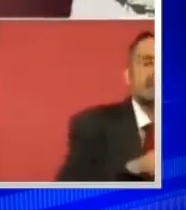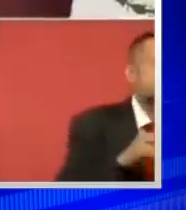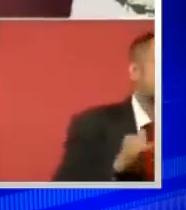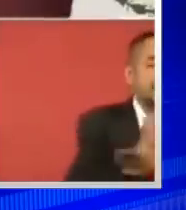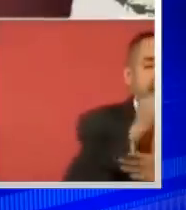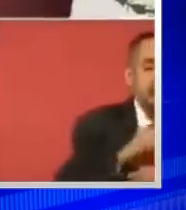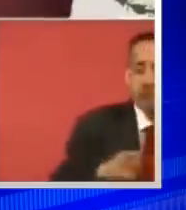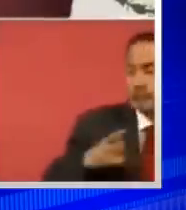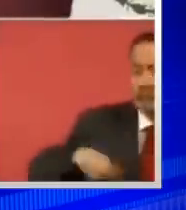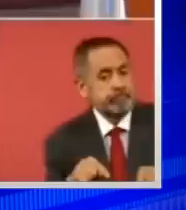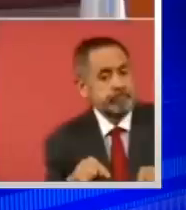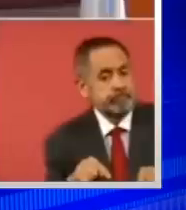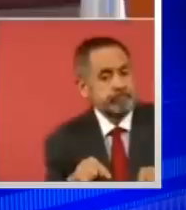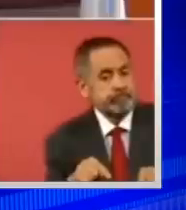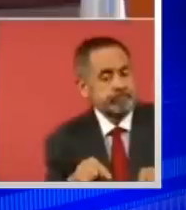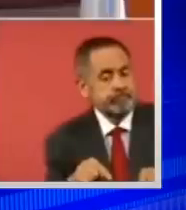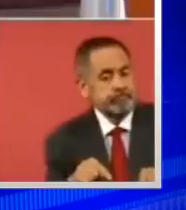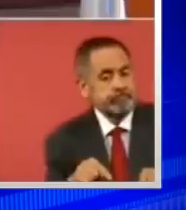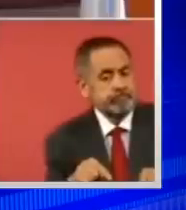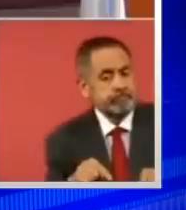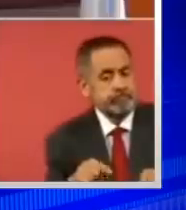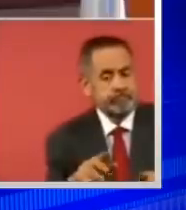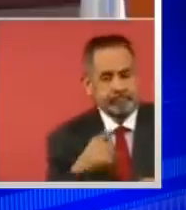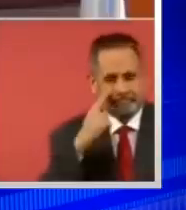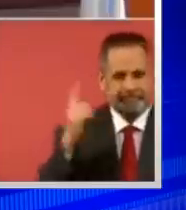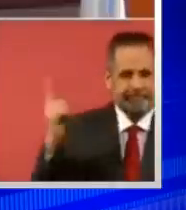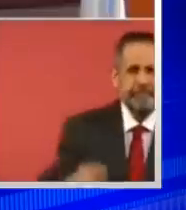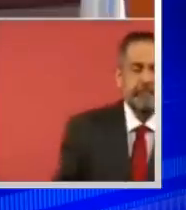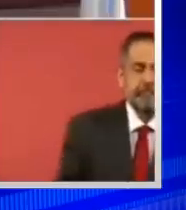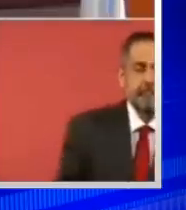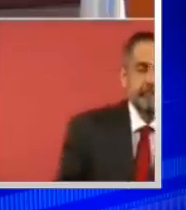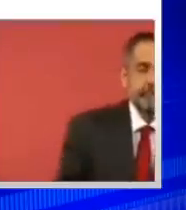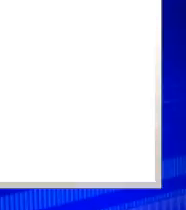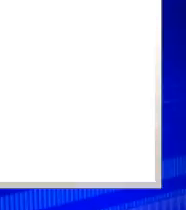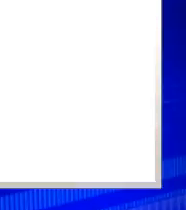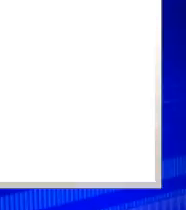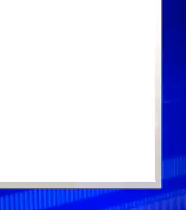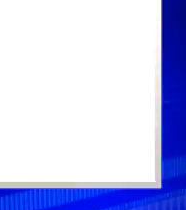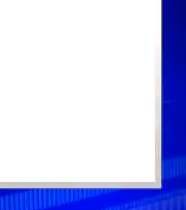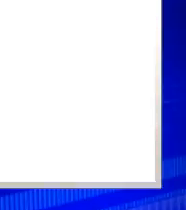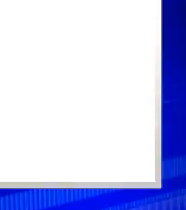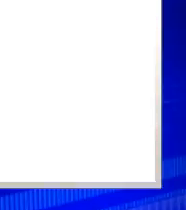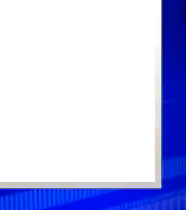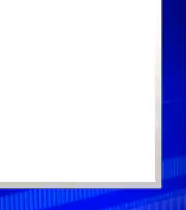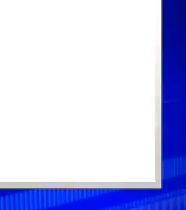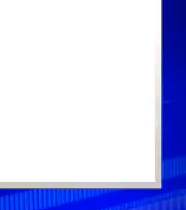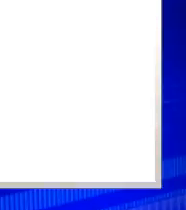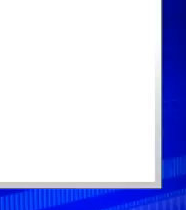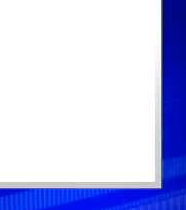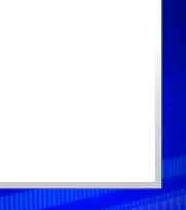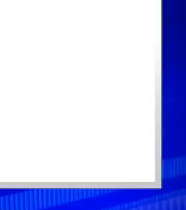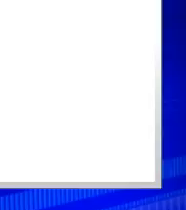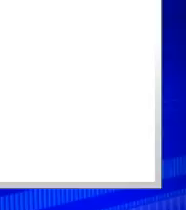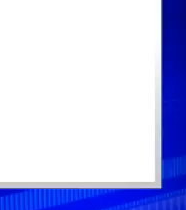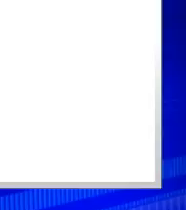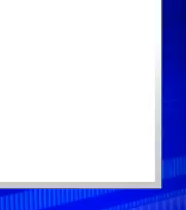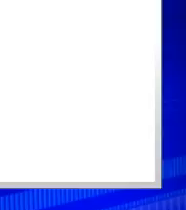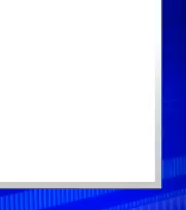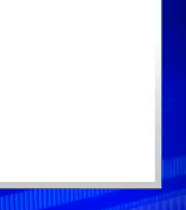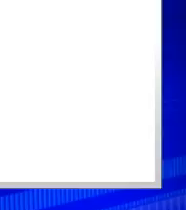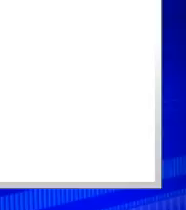pues todos los migrantes. Y andamos todos agüitados porque no ha llegado ni una persona a trabajar, ni alma se mira,